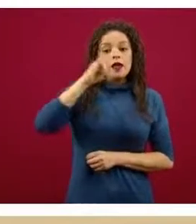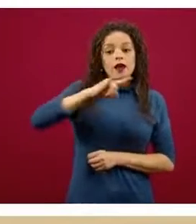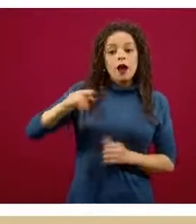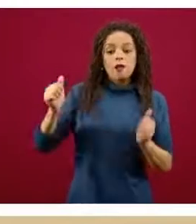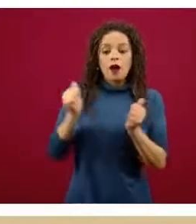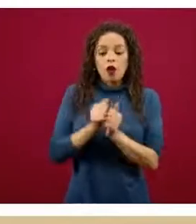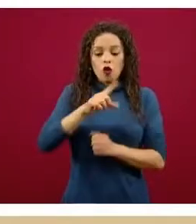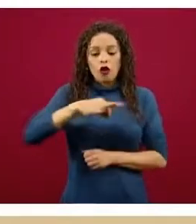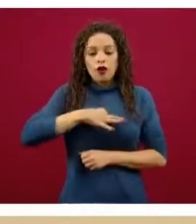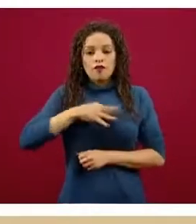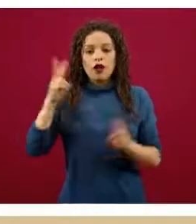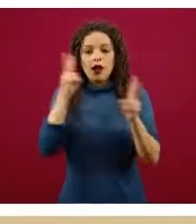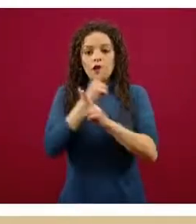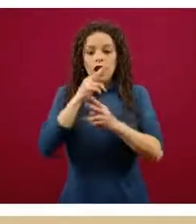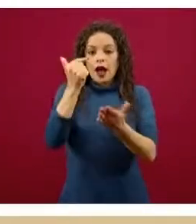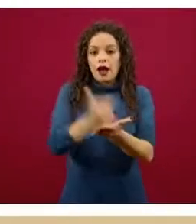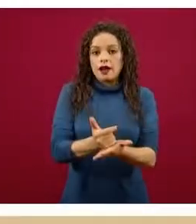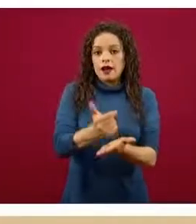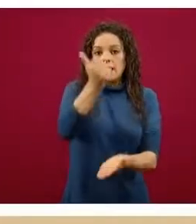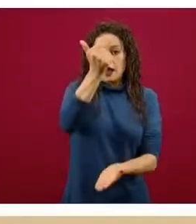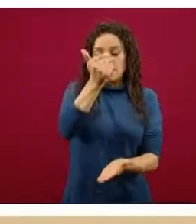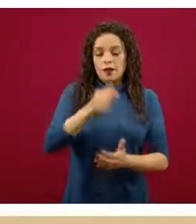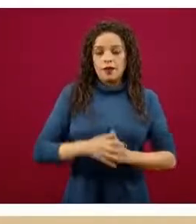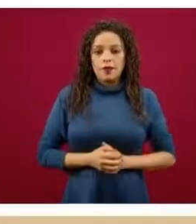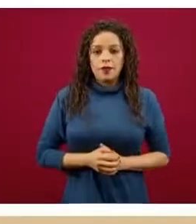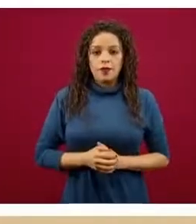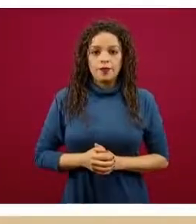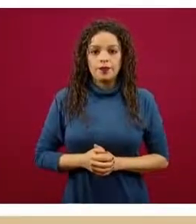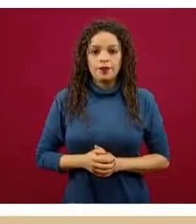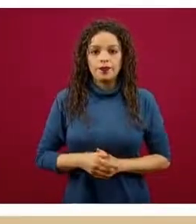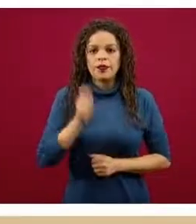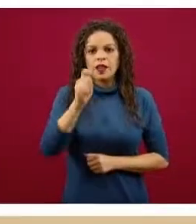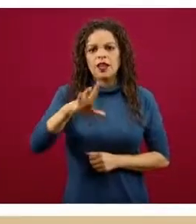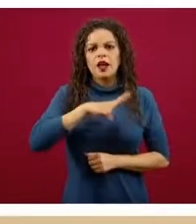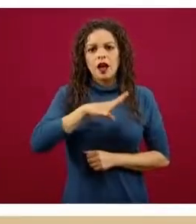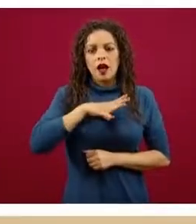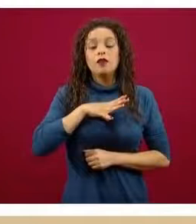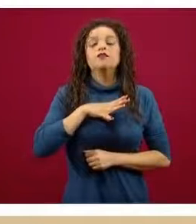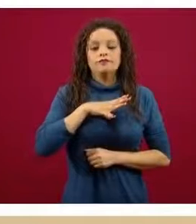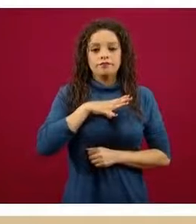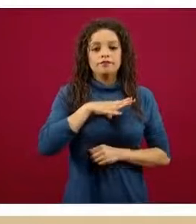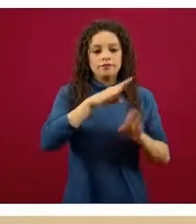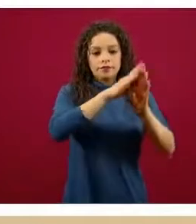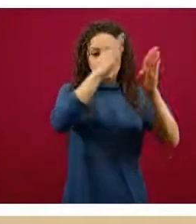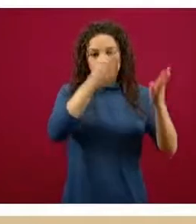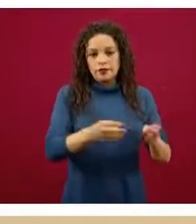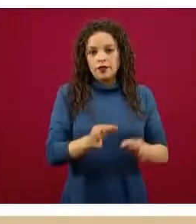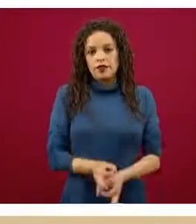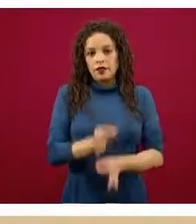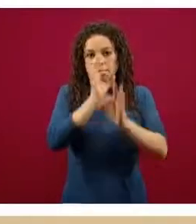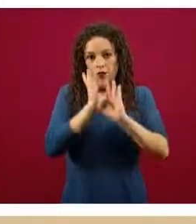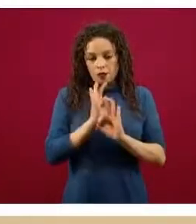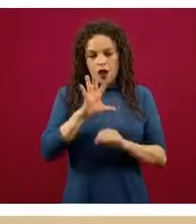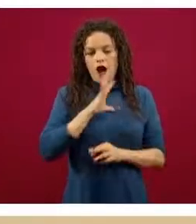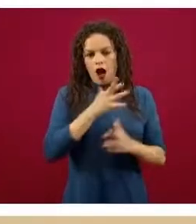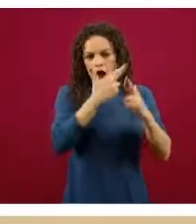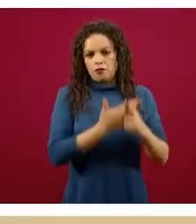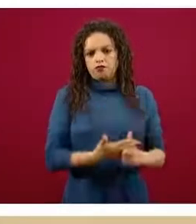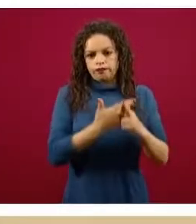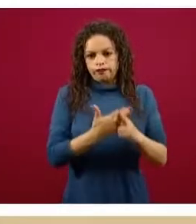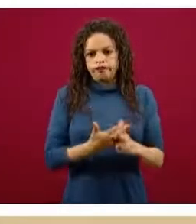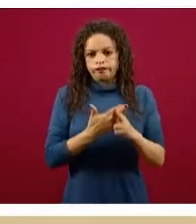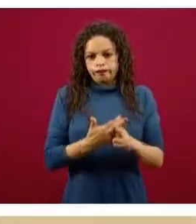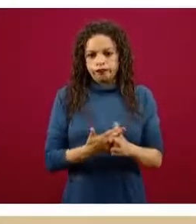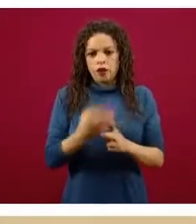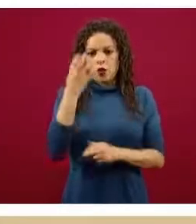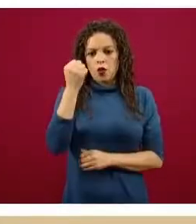infección respiratoria aguda grave que tienen un ventilador disponible. En total tenemos 9,125